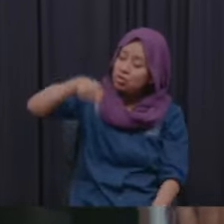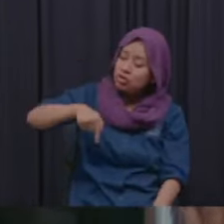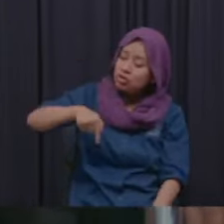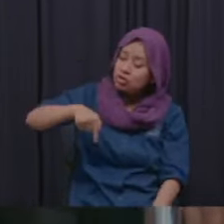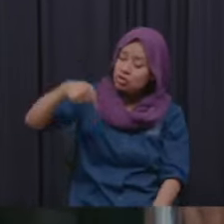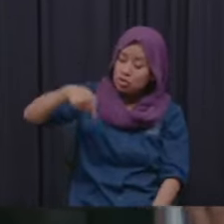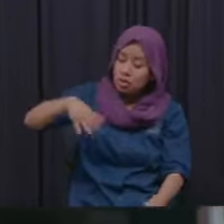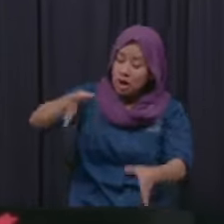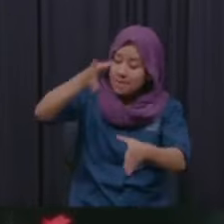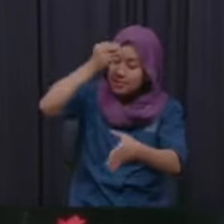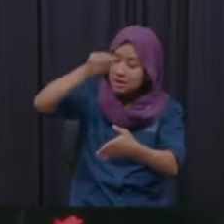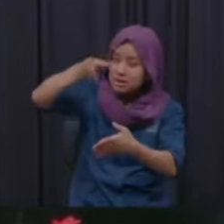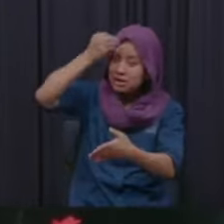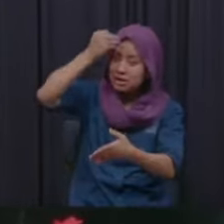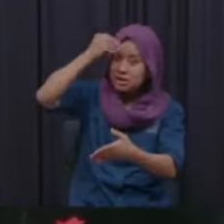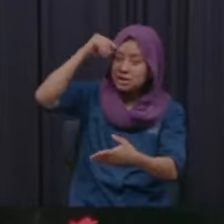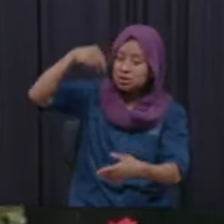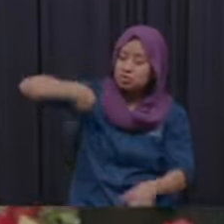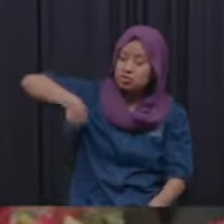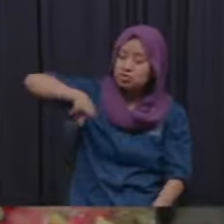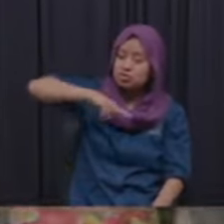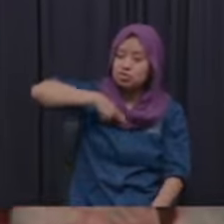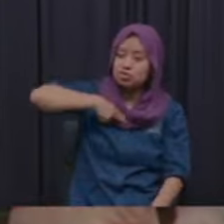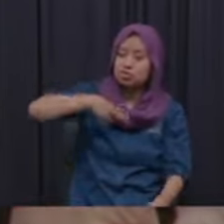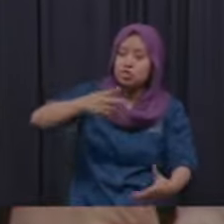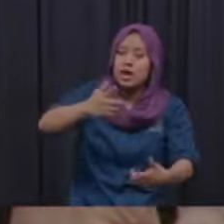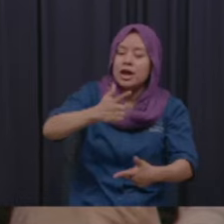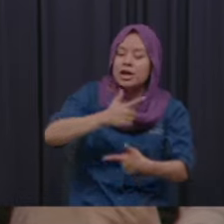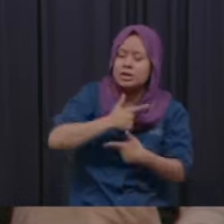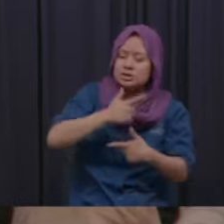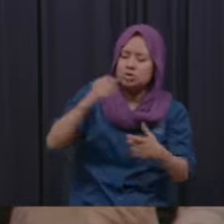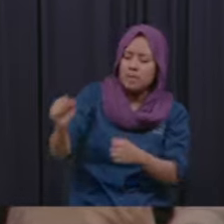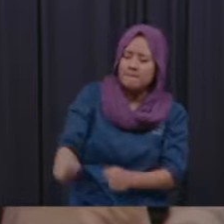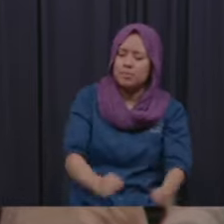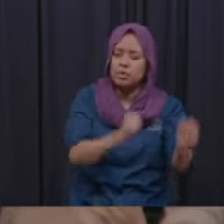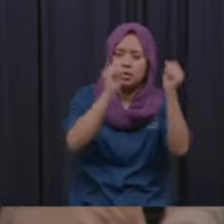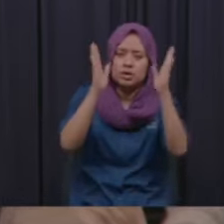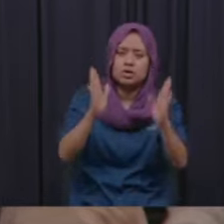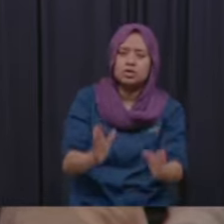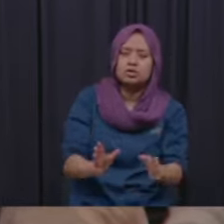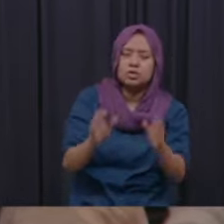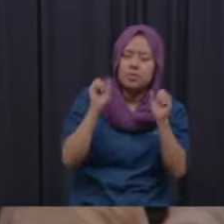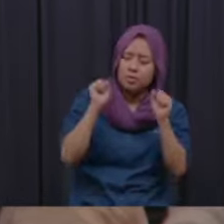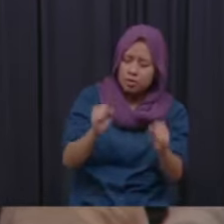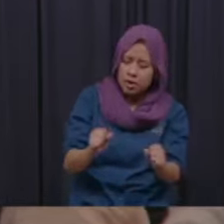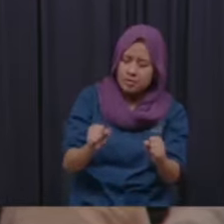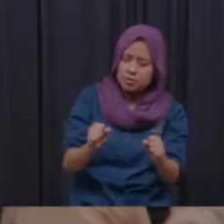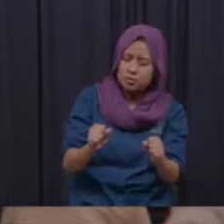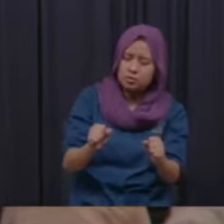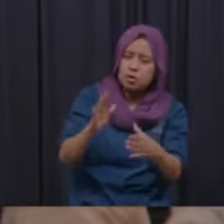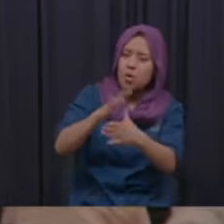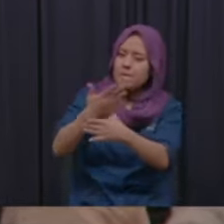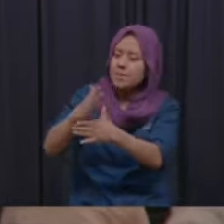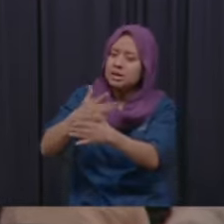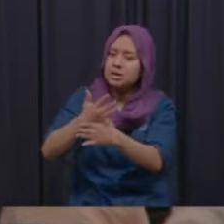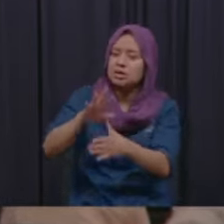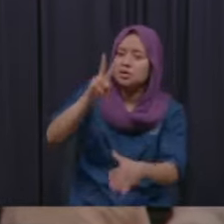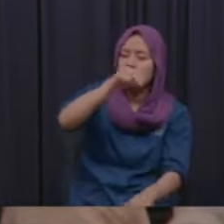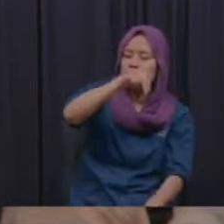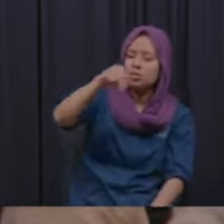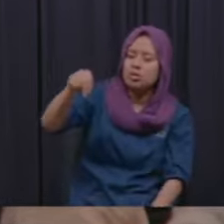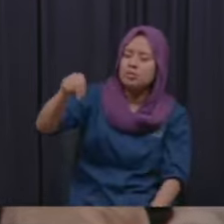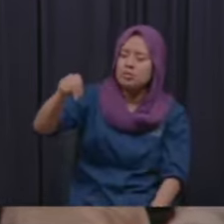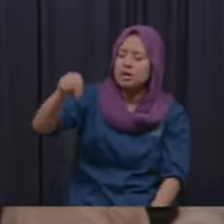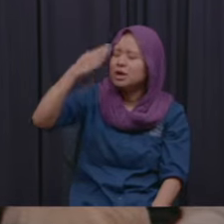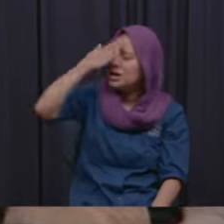somos ese ejército poderoso, Señor, lo podamos aplicar en tu nombre. Padre bendito, te